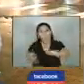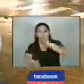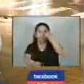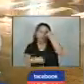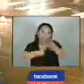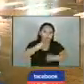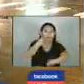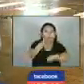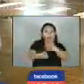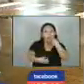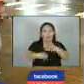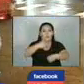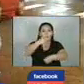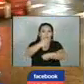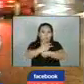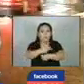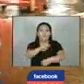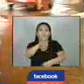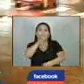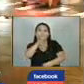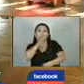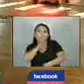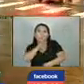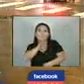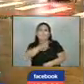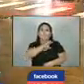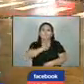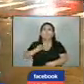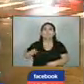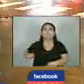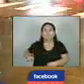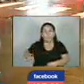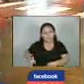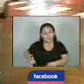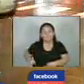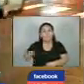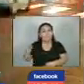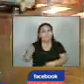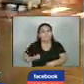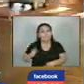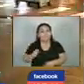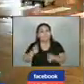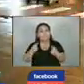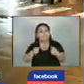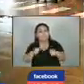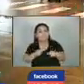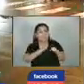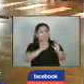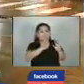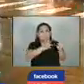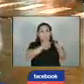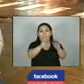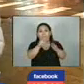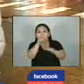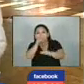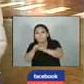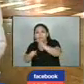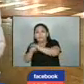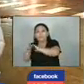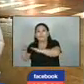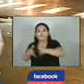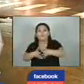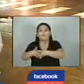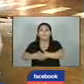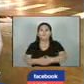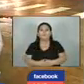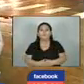de guatemaltecos hondureños y salvadoreños que siguen dejando sus países de origen para llegar hasta los Estados